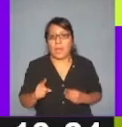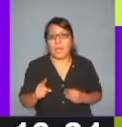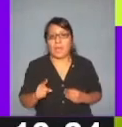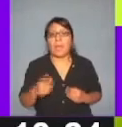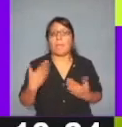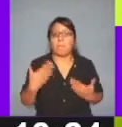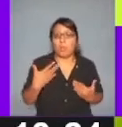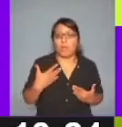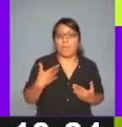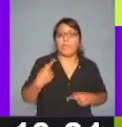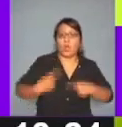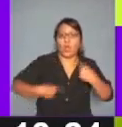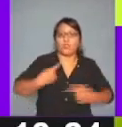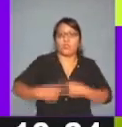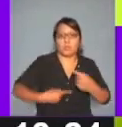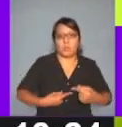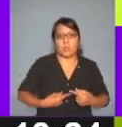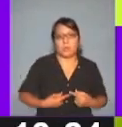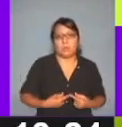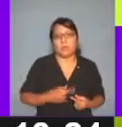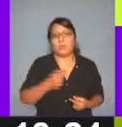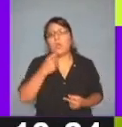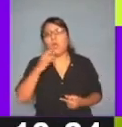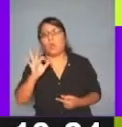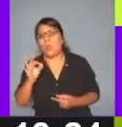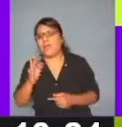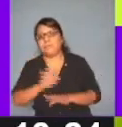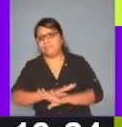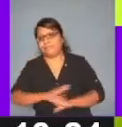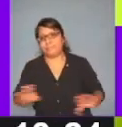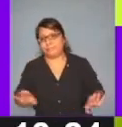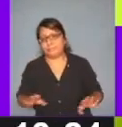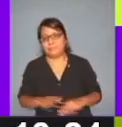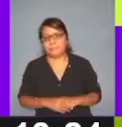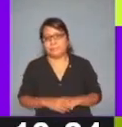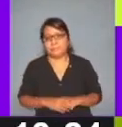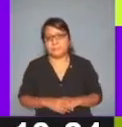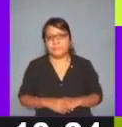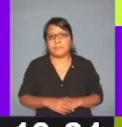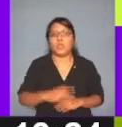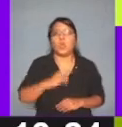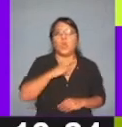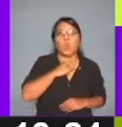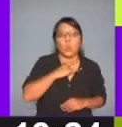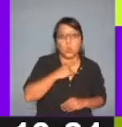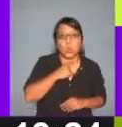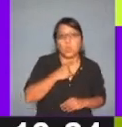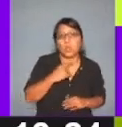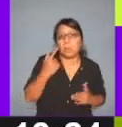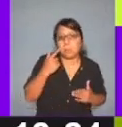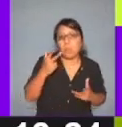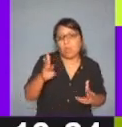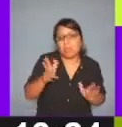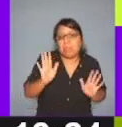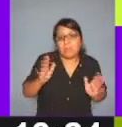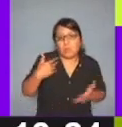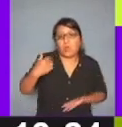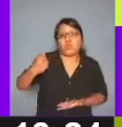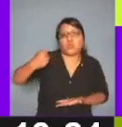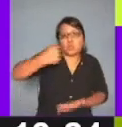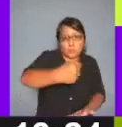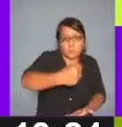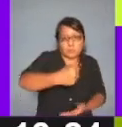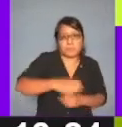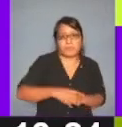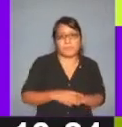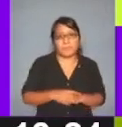no en el caso de la provincia de Jujuy lo que sí puedo anticipar es que los subsidios a